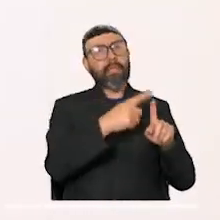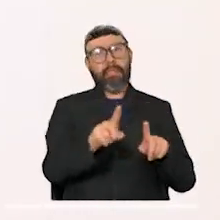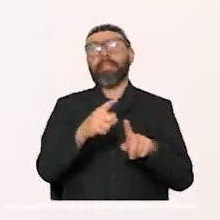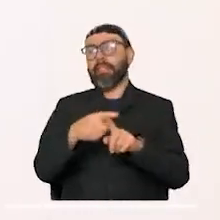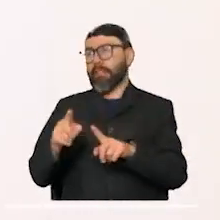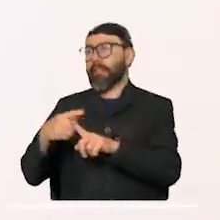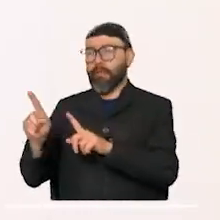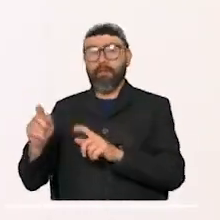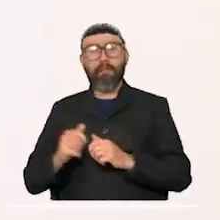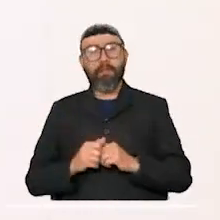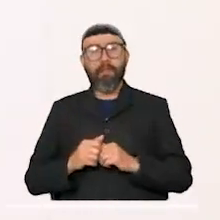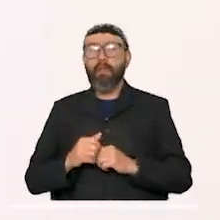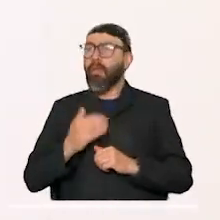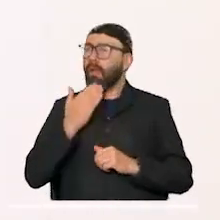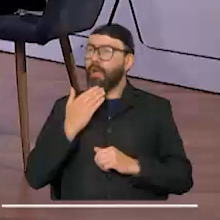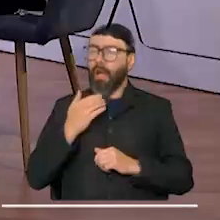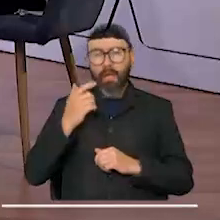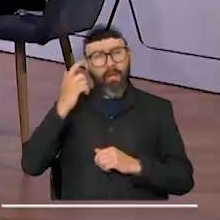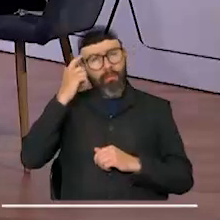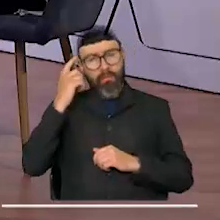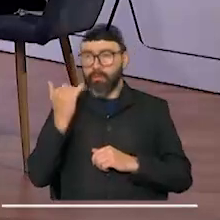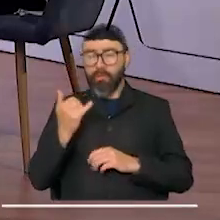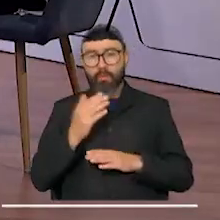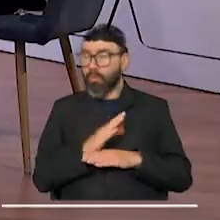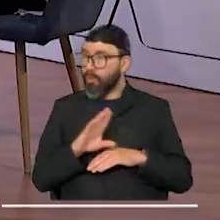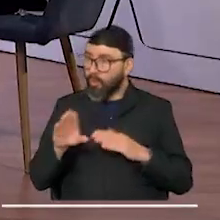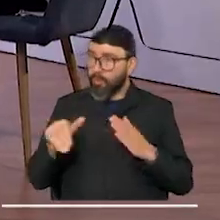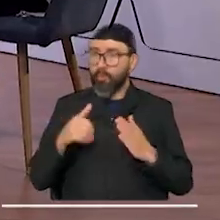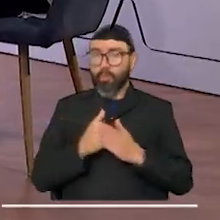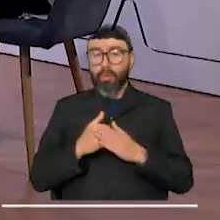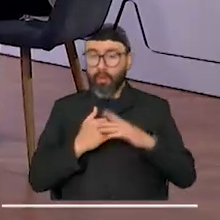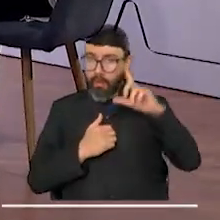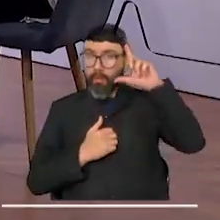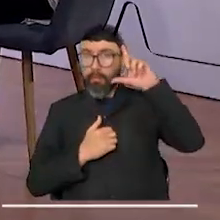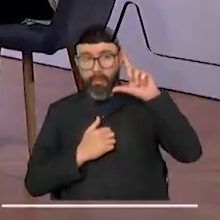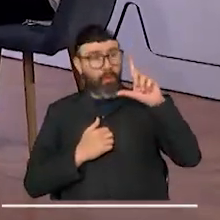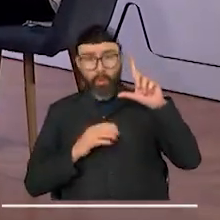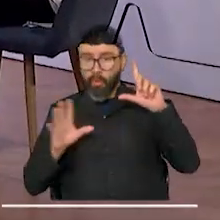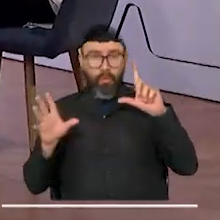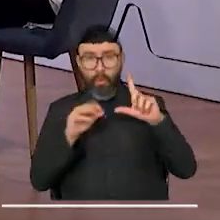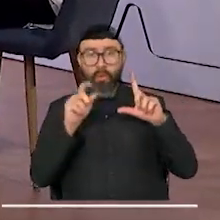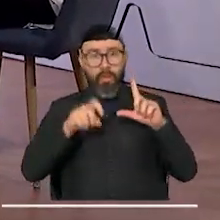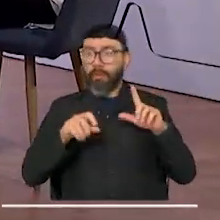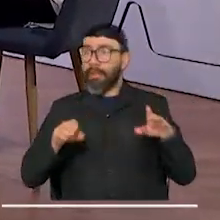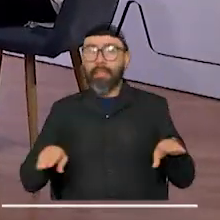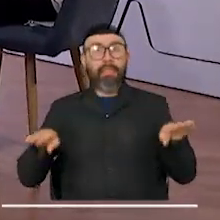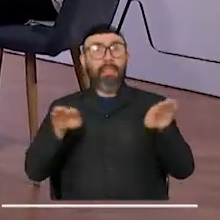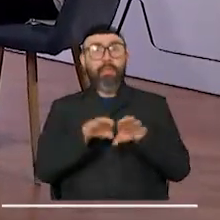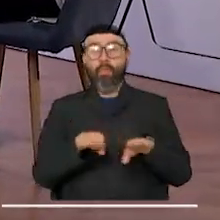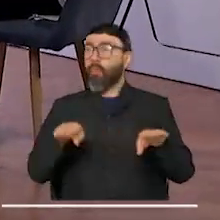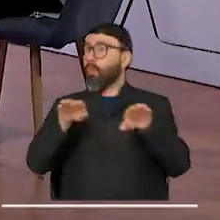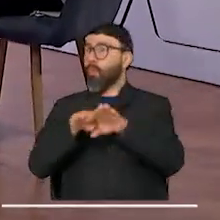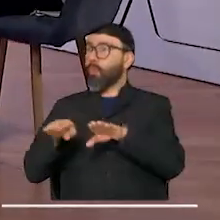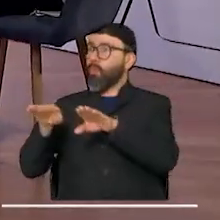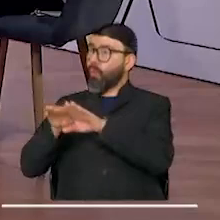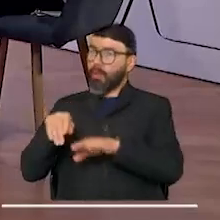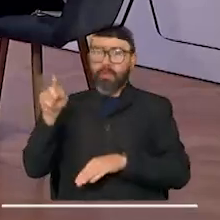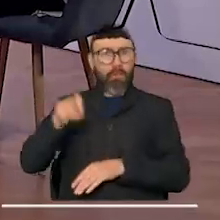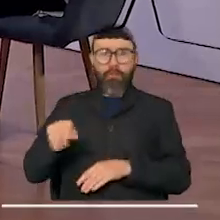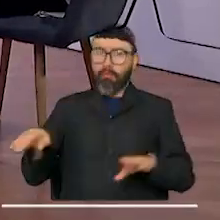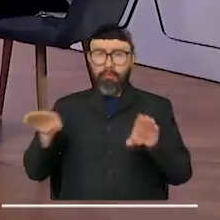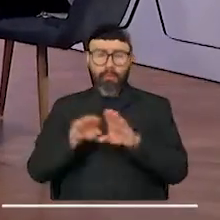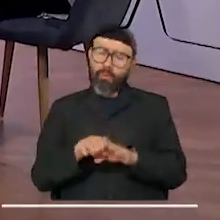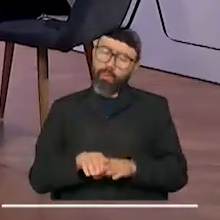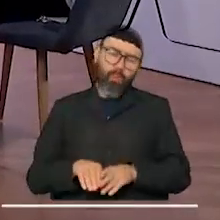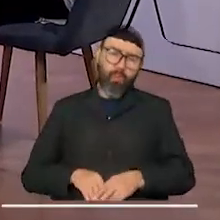creemos que todos los genitales femeninos de forma externa deben verse de la misma forma y ya nos lo decía la doctora es importante